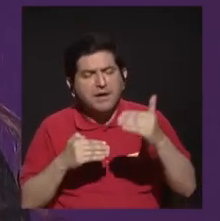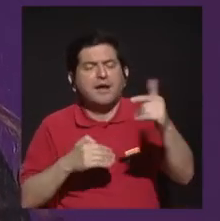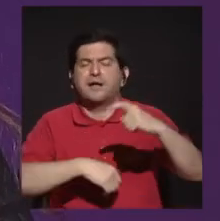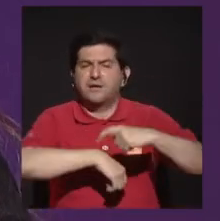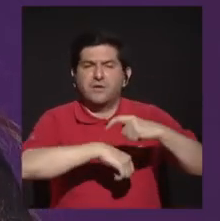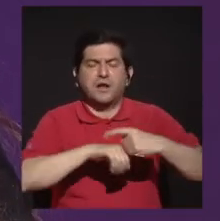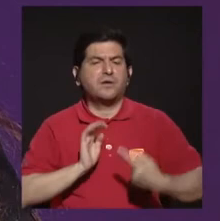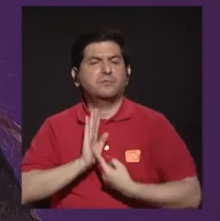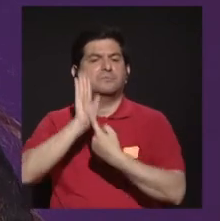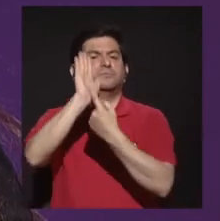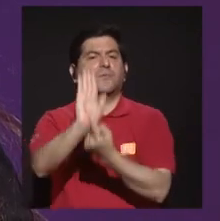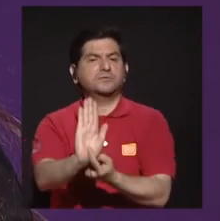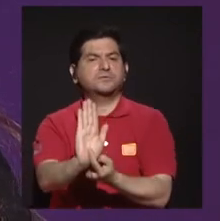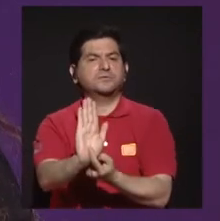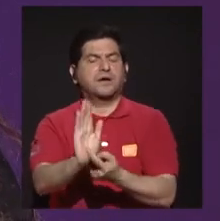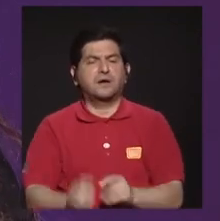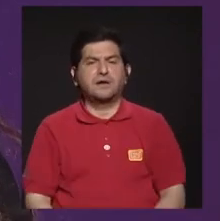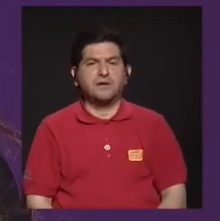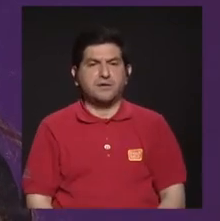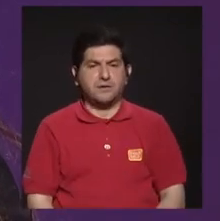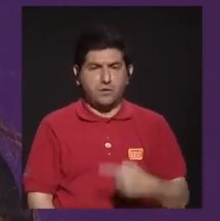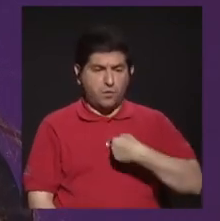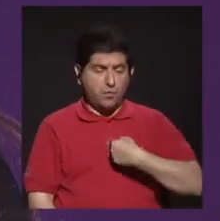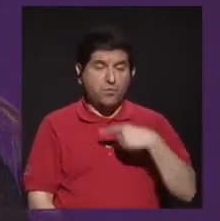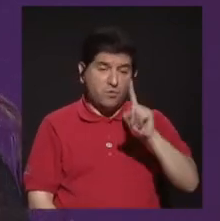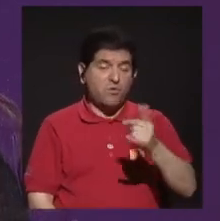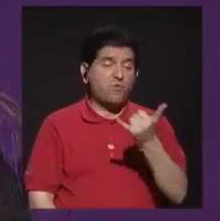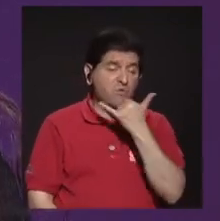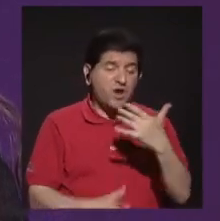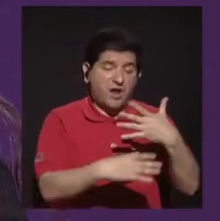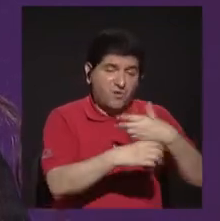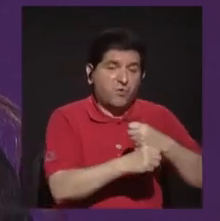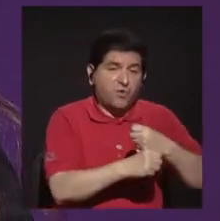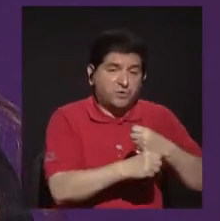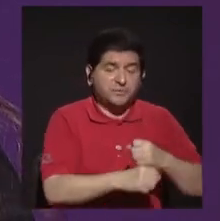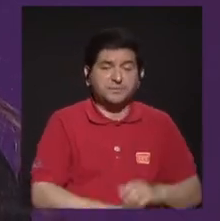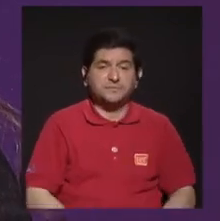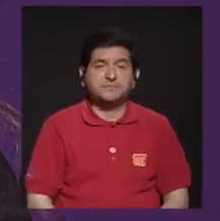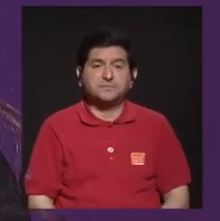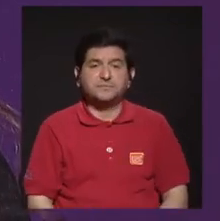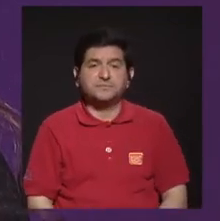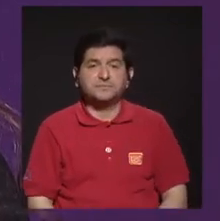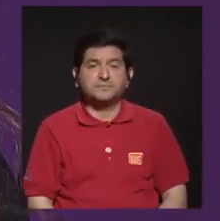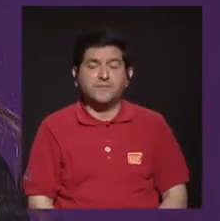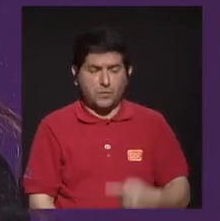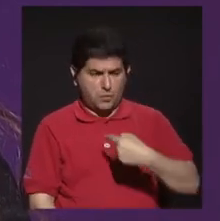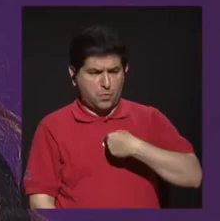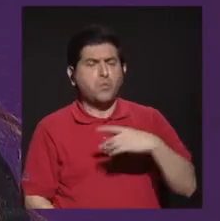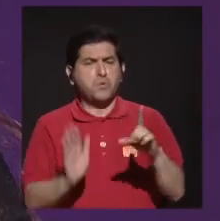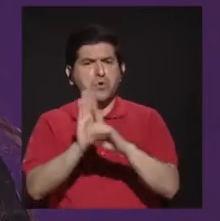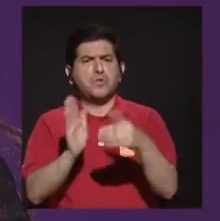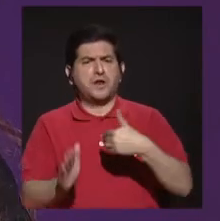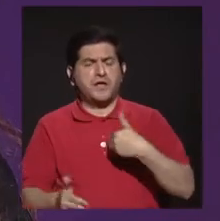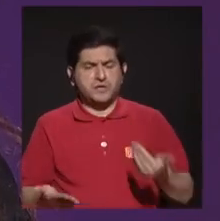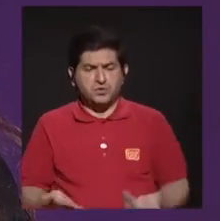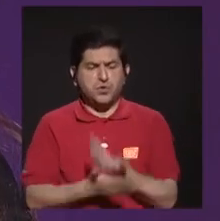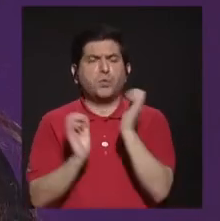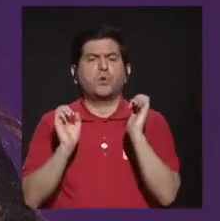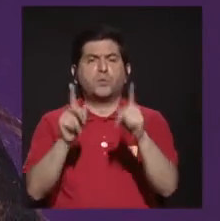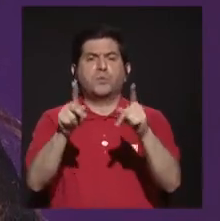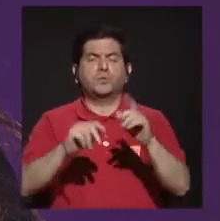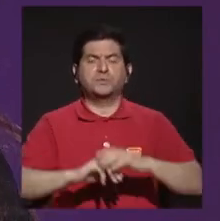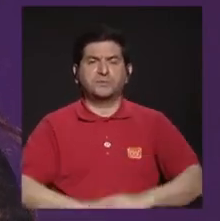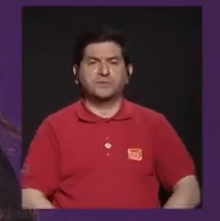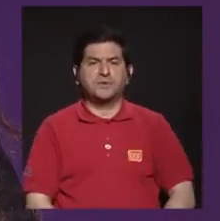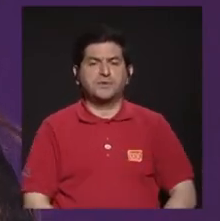y demostrando que uno lo que cometió fue un error, ¿verdad? Y que uno tiene derecho a una nueva oportunidad, por